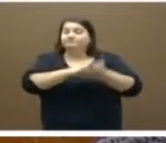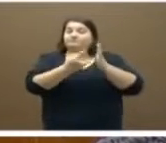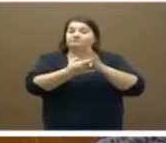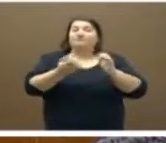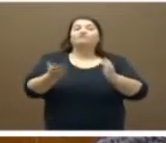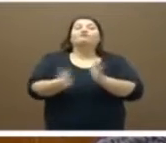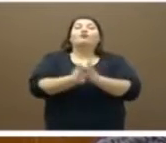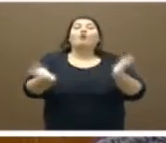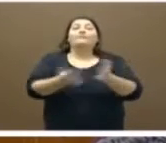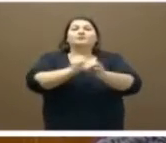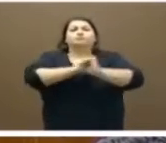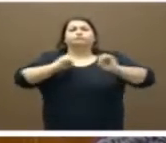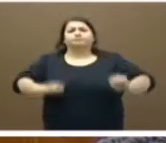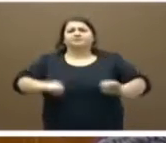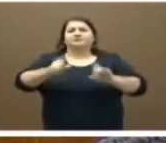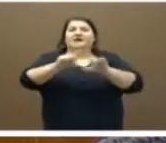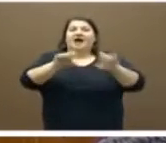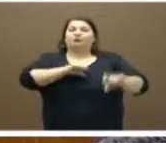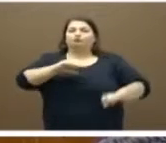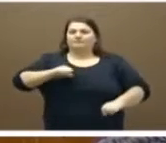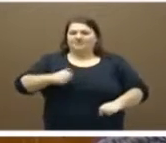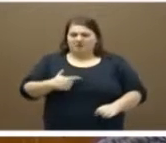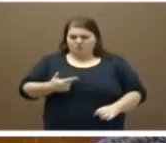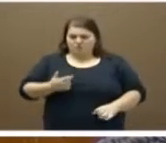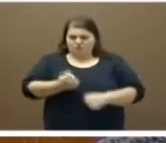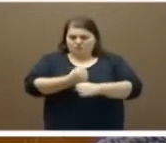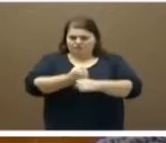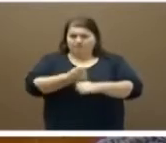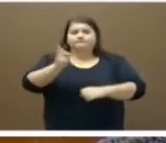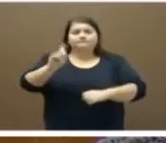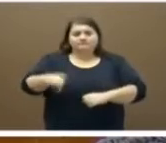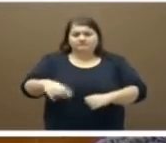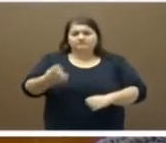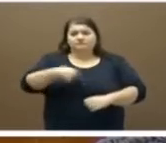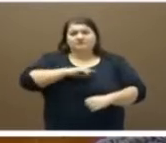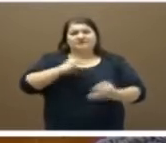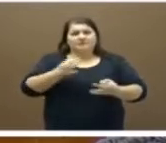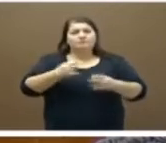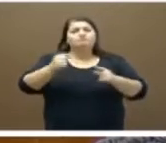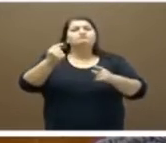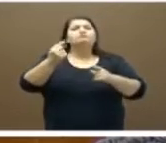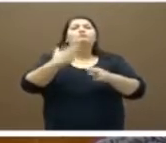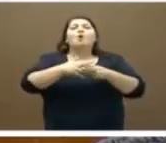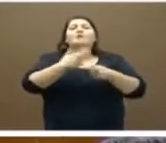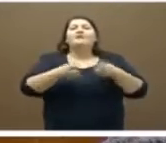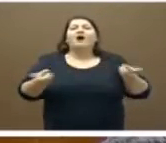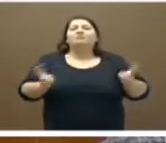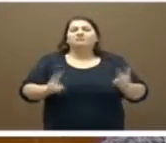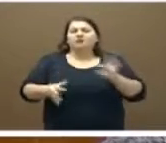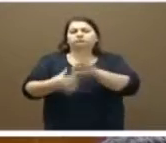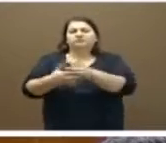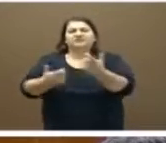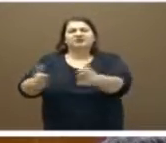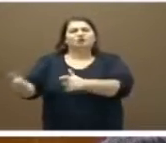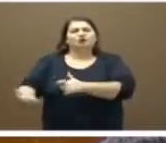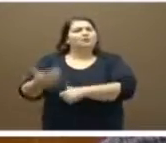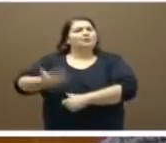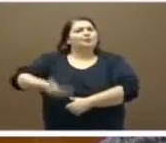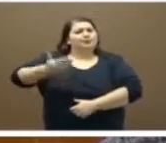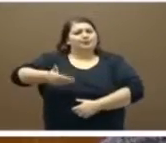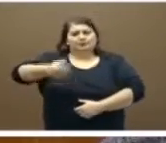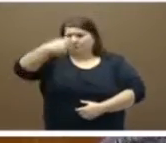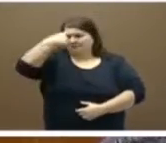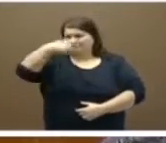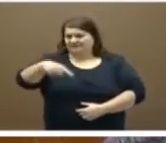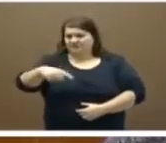consolidación del autoempleo, la conexión de las políticas activas con los sectores estratégicos, que ustedes iniciaron, creo que fue